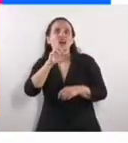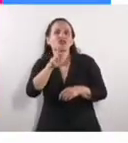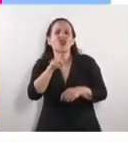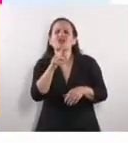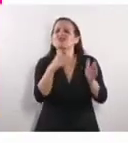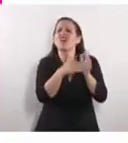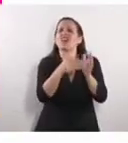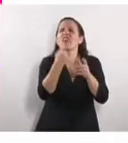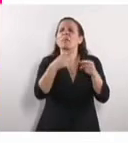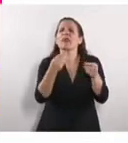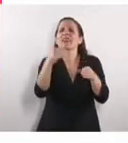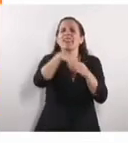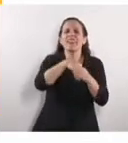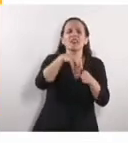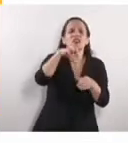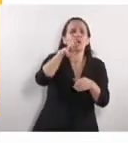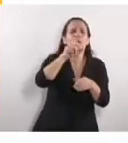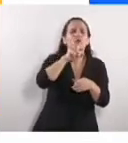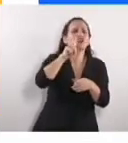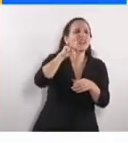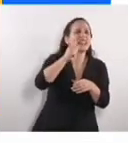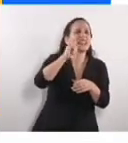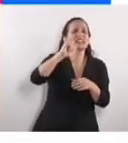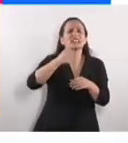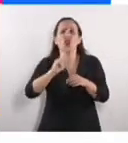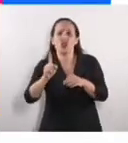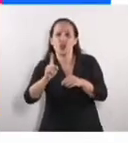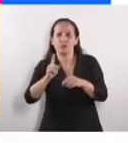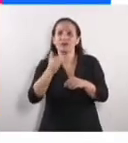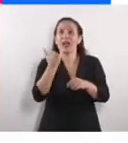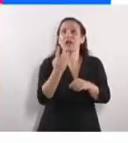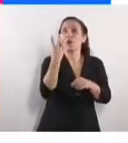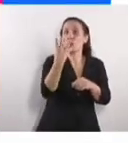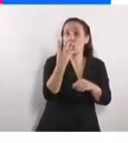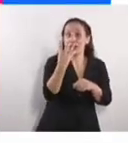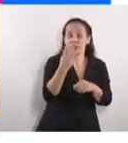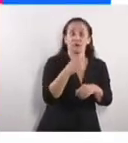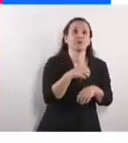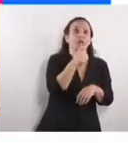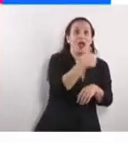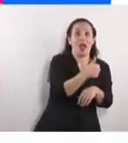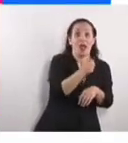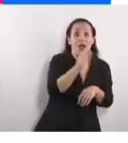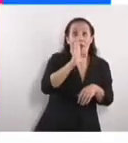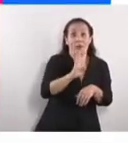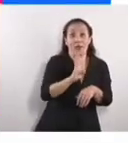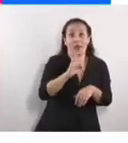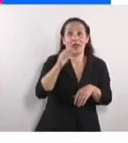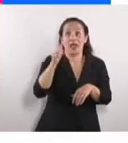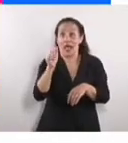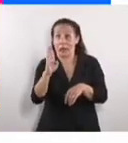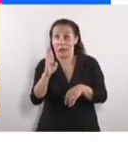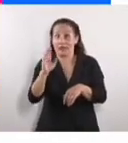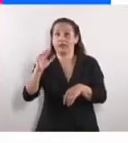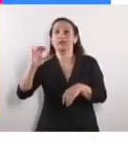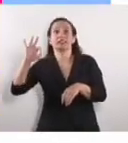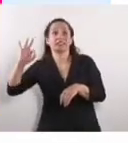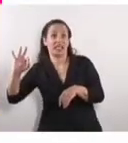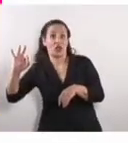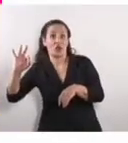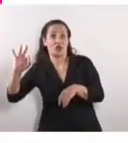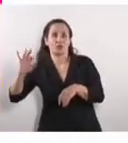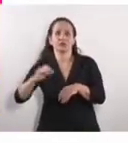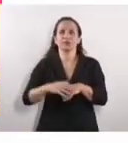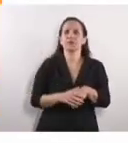no ciertas proteínas. Existen 4 grupos sanguíneos: A, B, AB y 0.